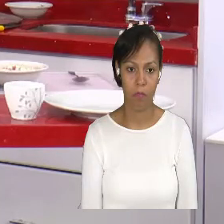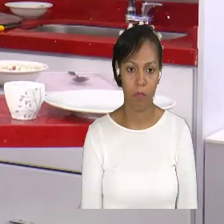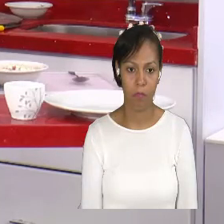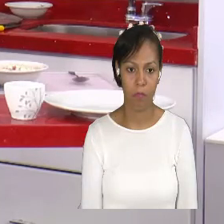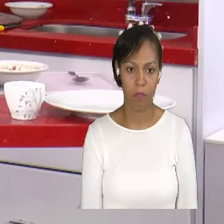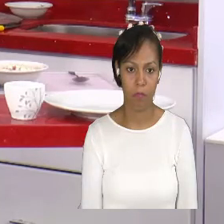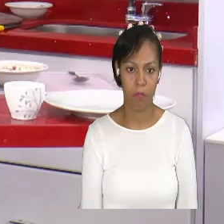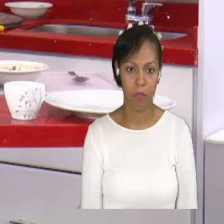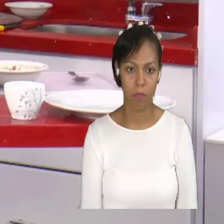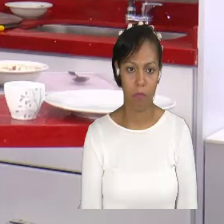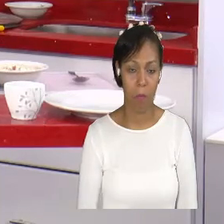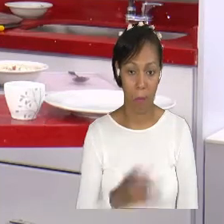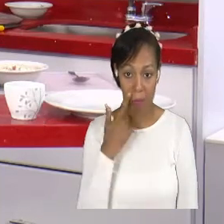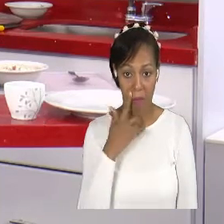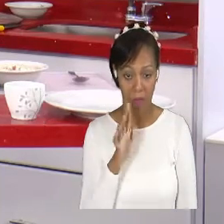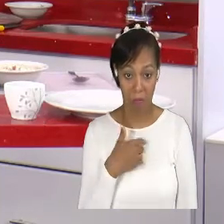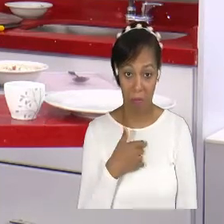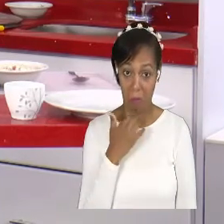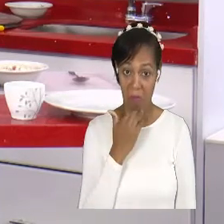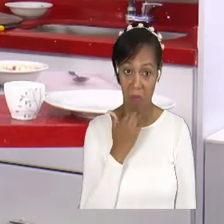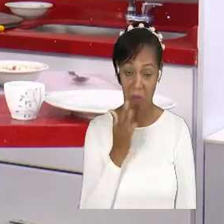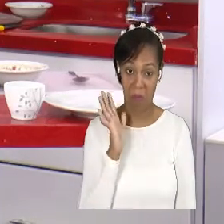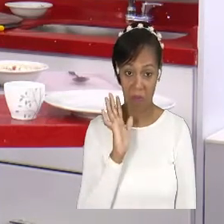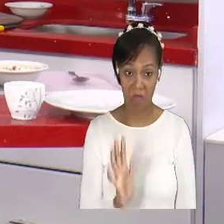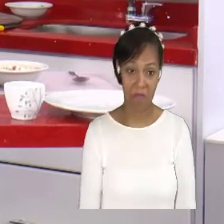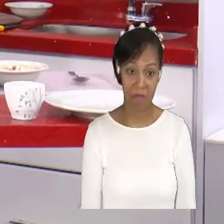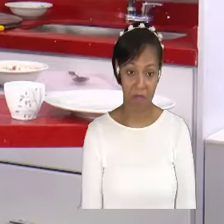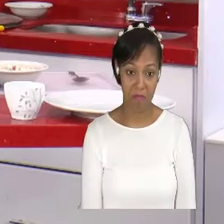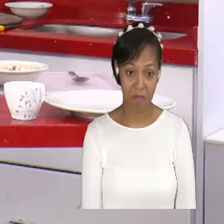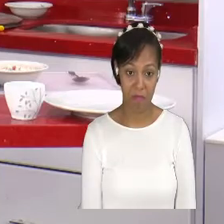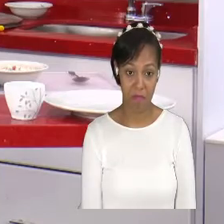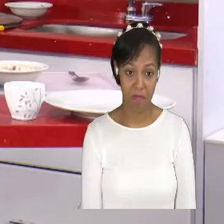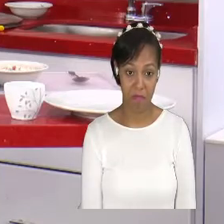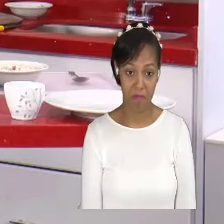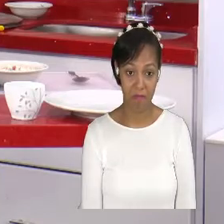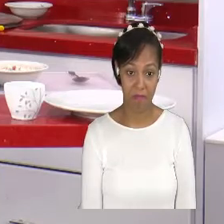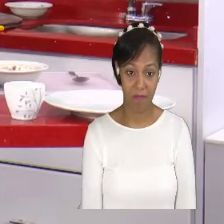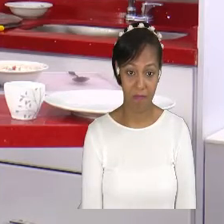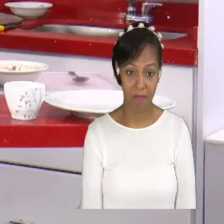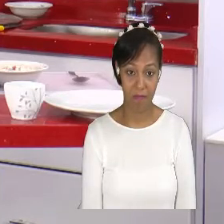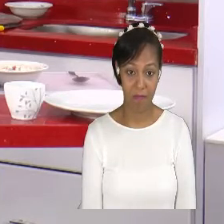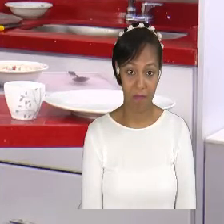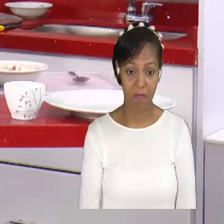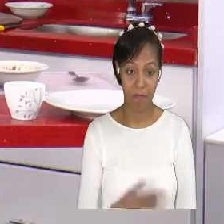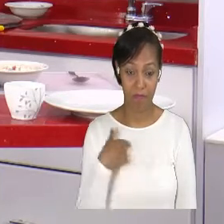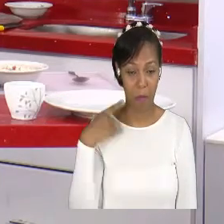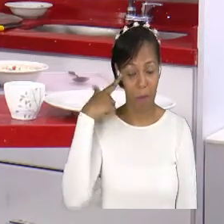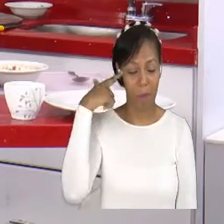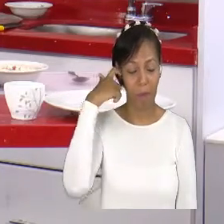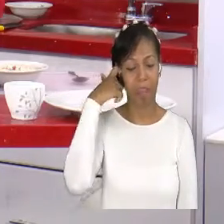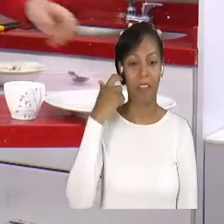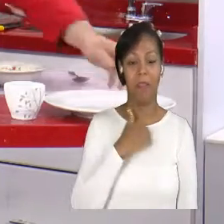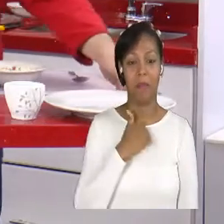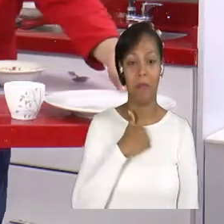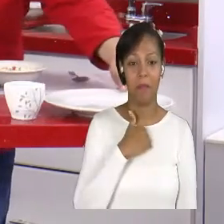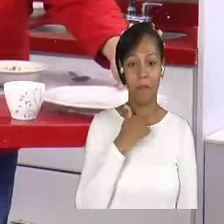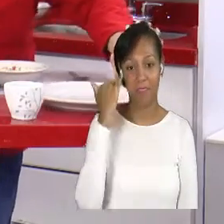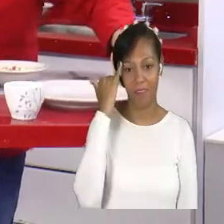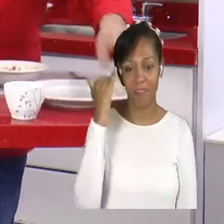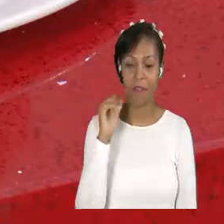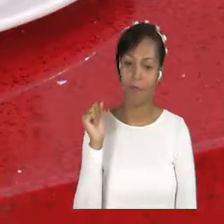ver cómo me sale la cuestión a mí. Ya está aprendiendo y está tomando la iniciativa en montajes, que es la